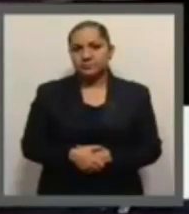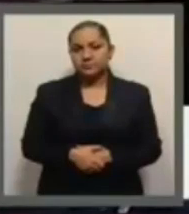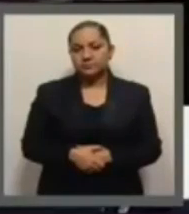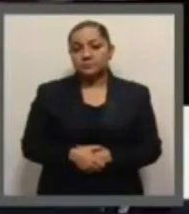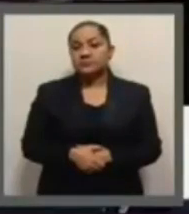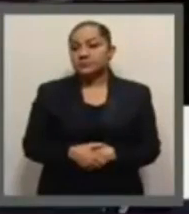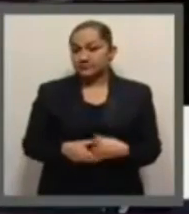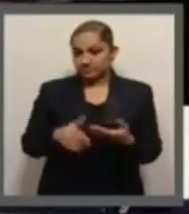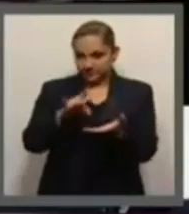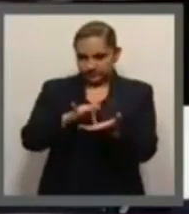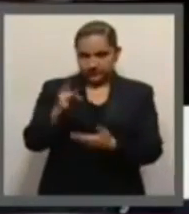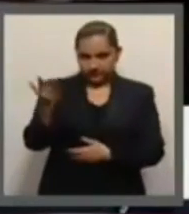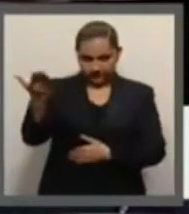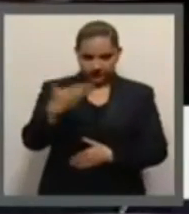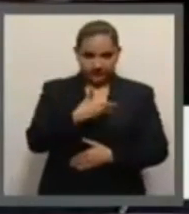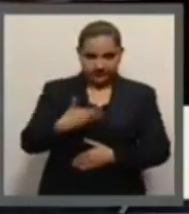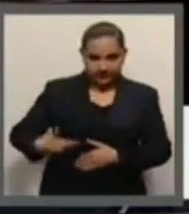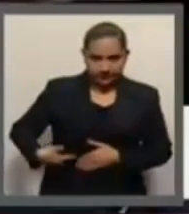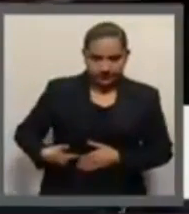Muchas gracias, presidente.